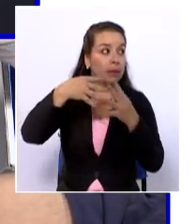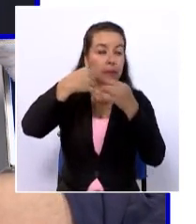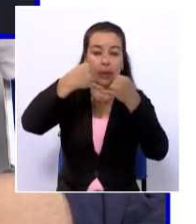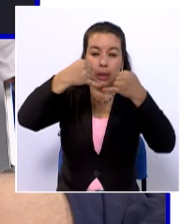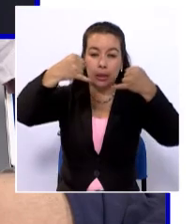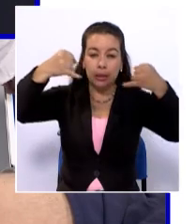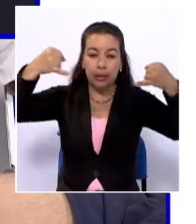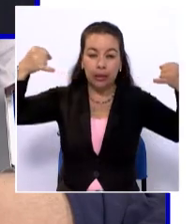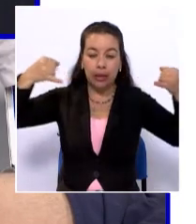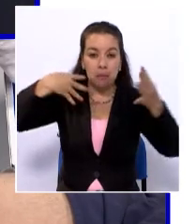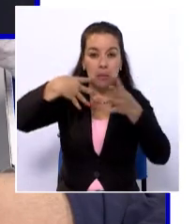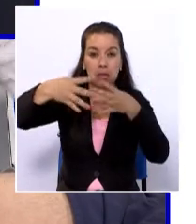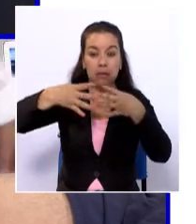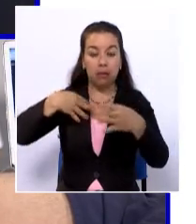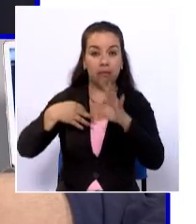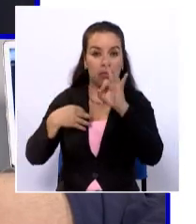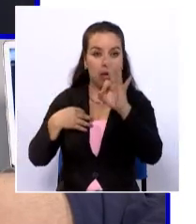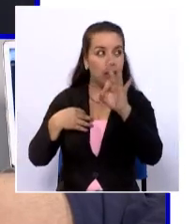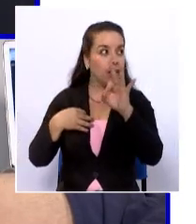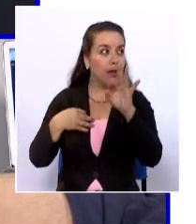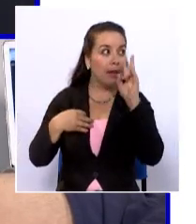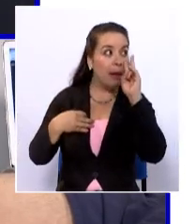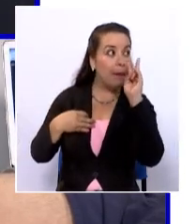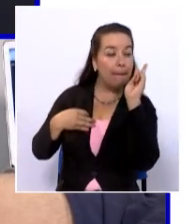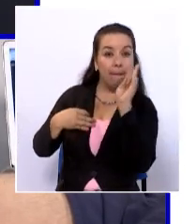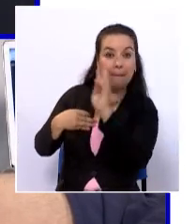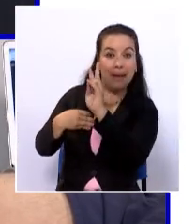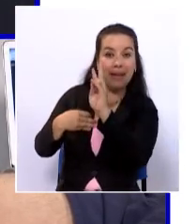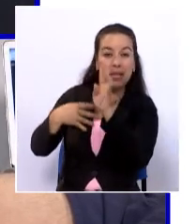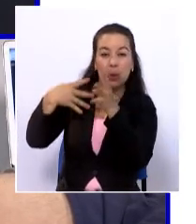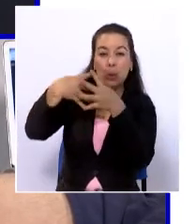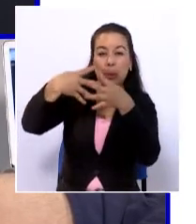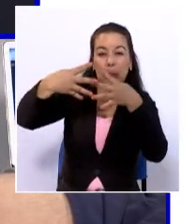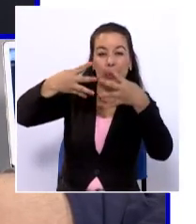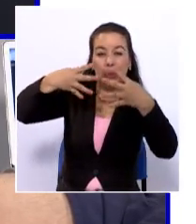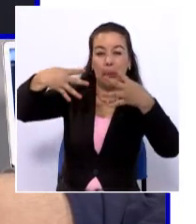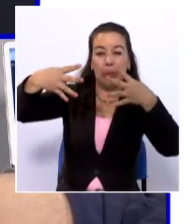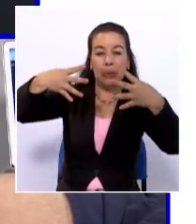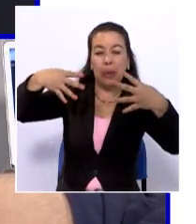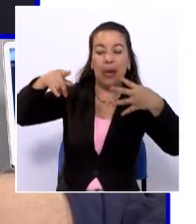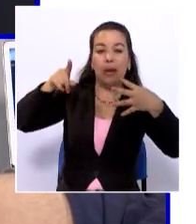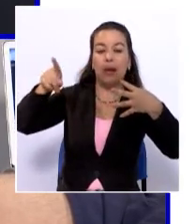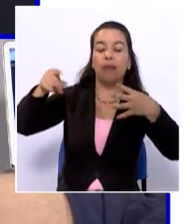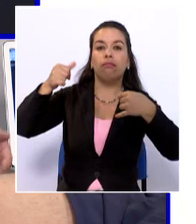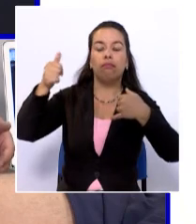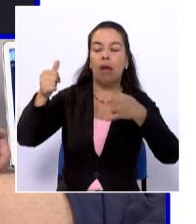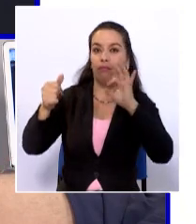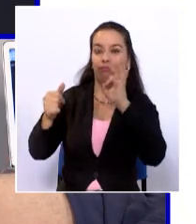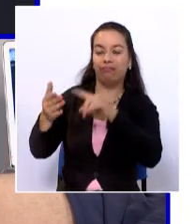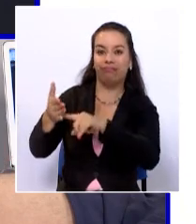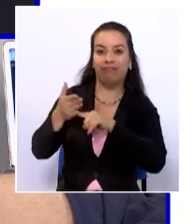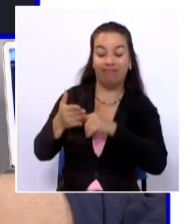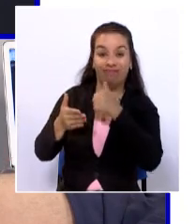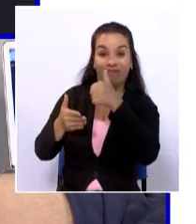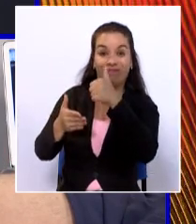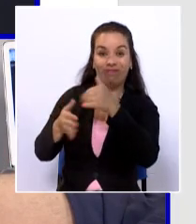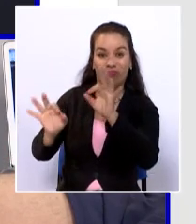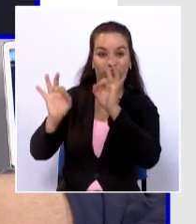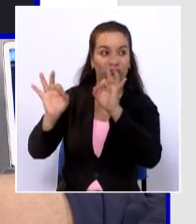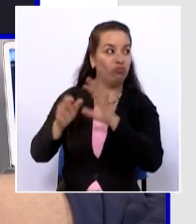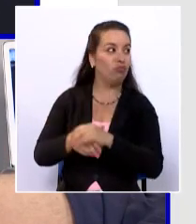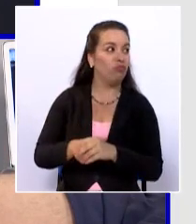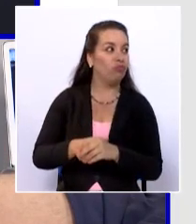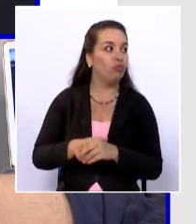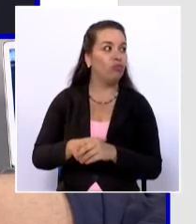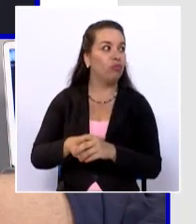acá este lo pueden ver en toda su extensión ven las fibras del tendón rotuliano en cs se ve hermoso y eso que está a la derecha las